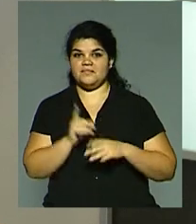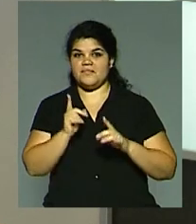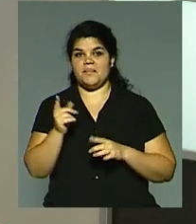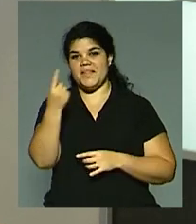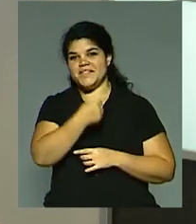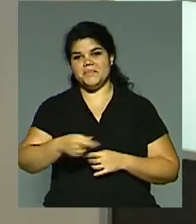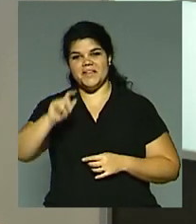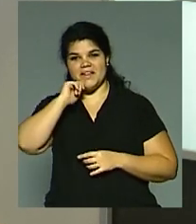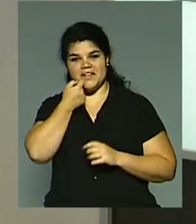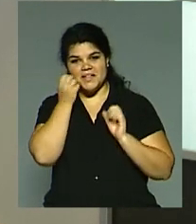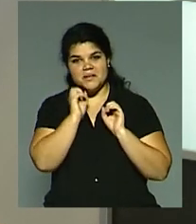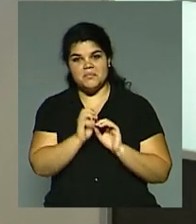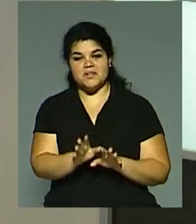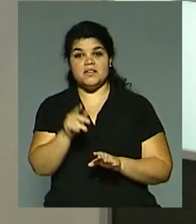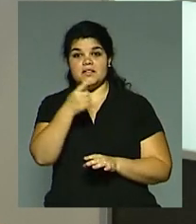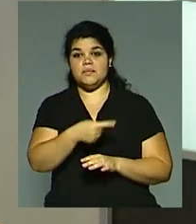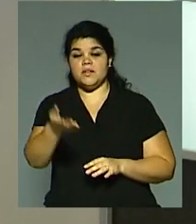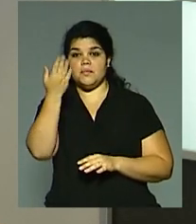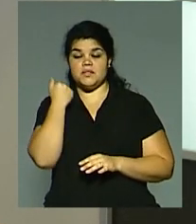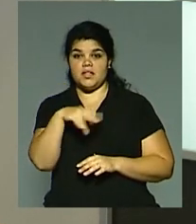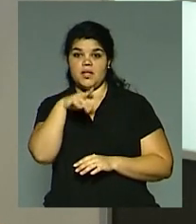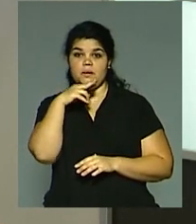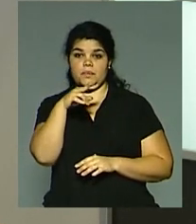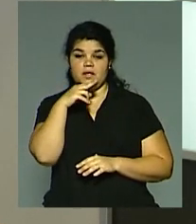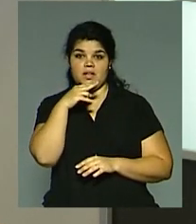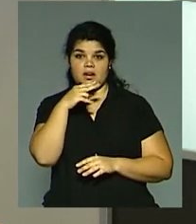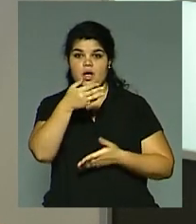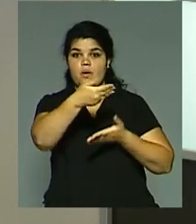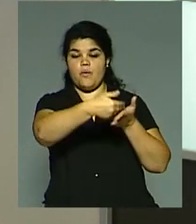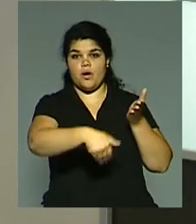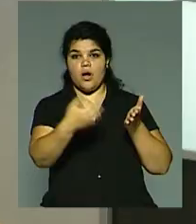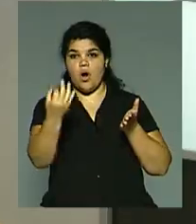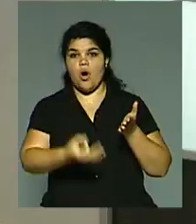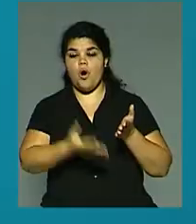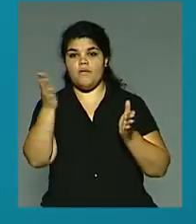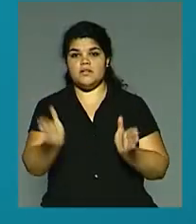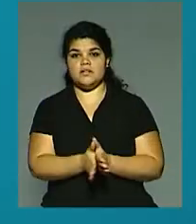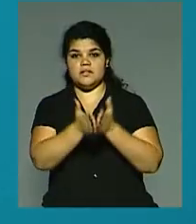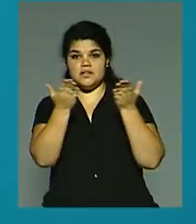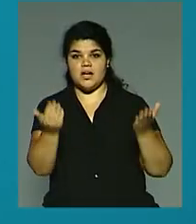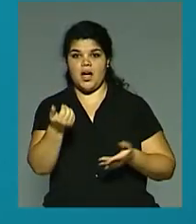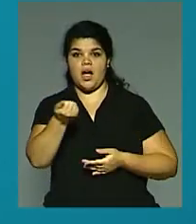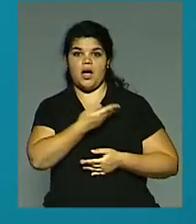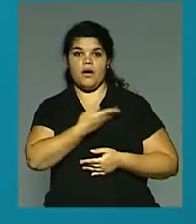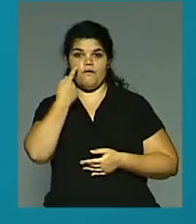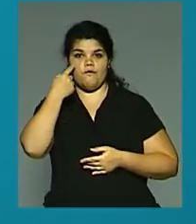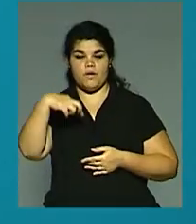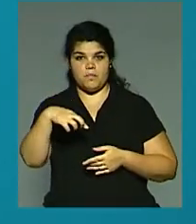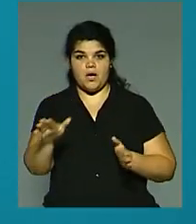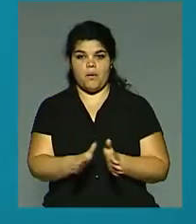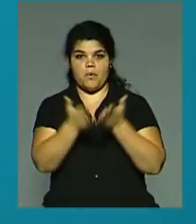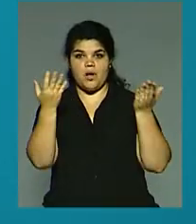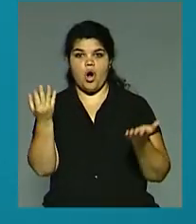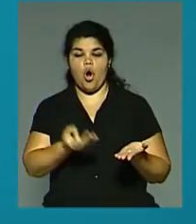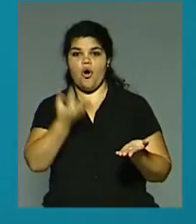semana para todos. Sí, en la semana pasada, el día viernes, se publicó en el boletín oficial, la AFIP publicó en el boletín oficial